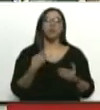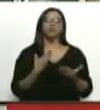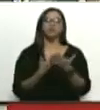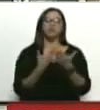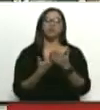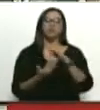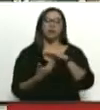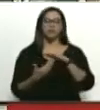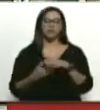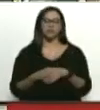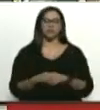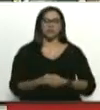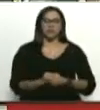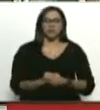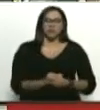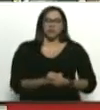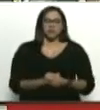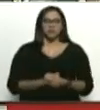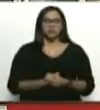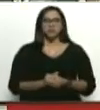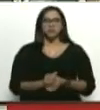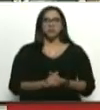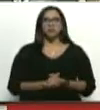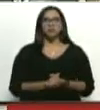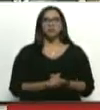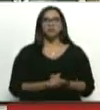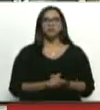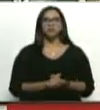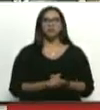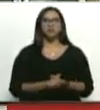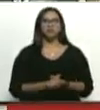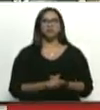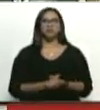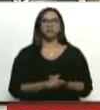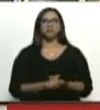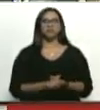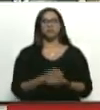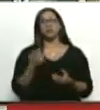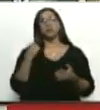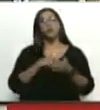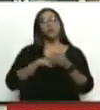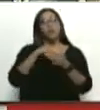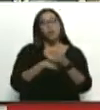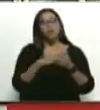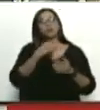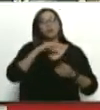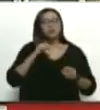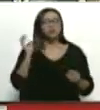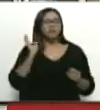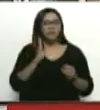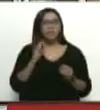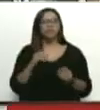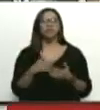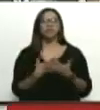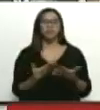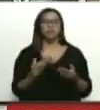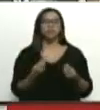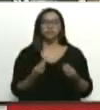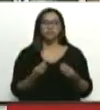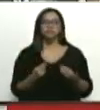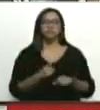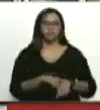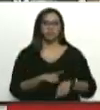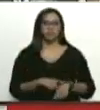argumentos. Con argumentos. Es una lucha que nosotros venimos dando con bastante